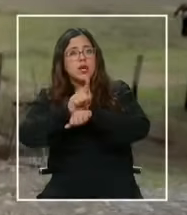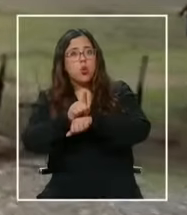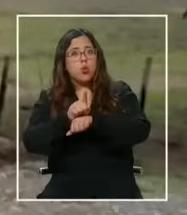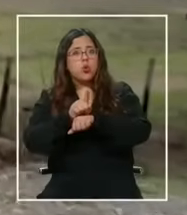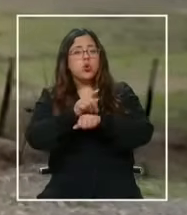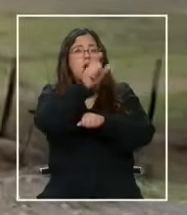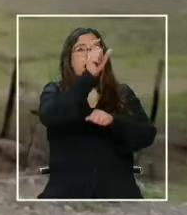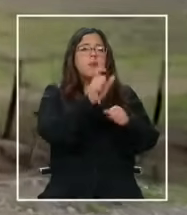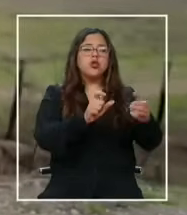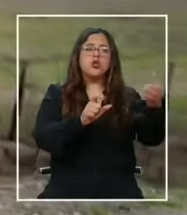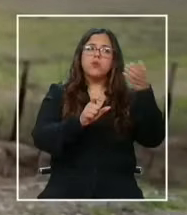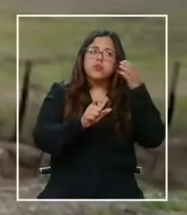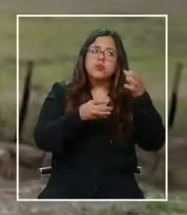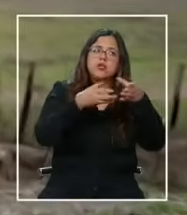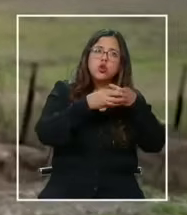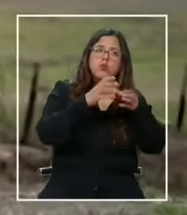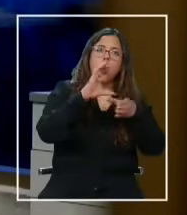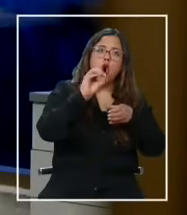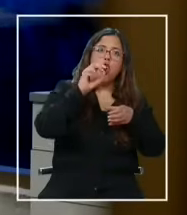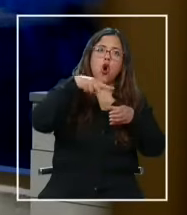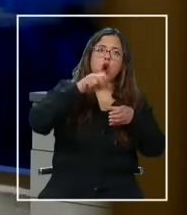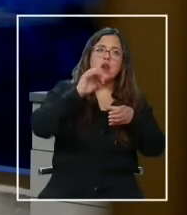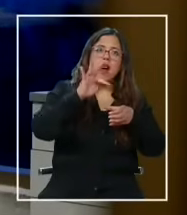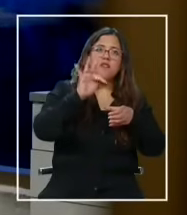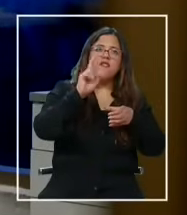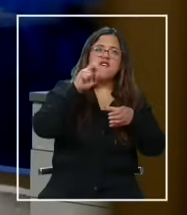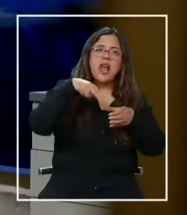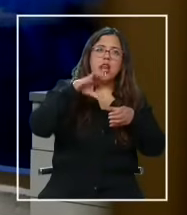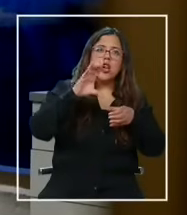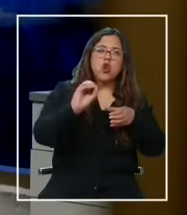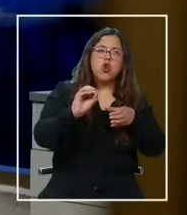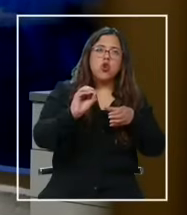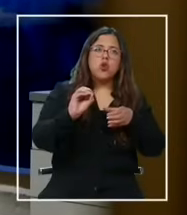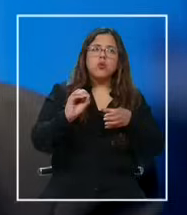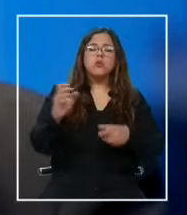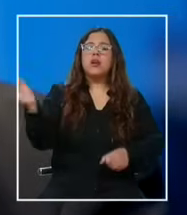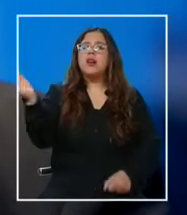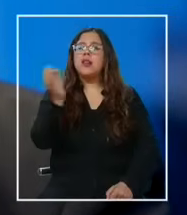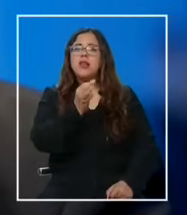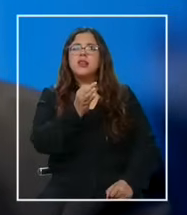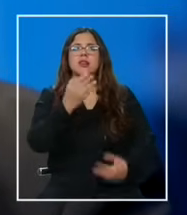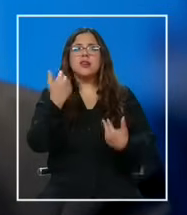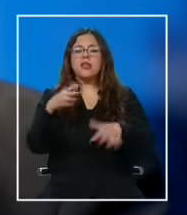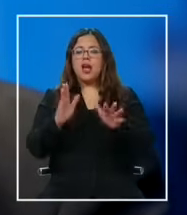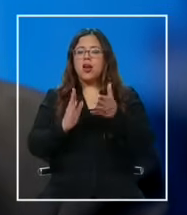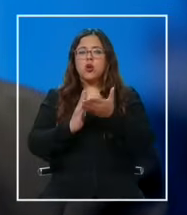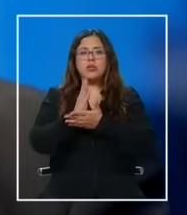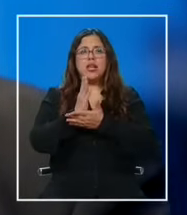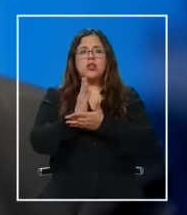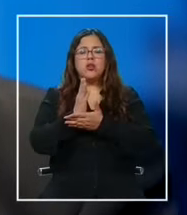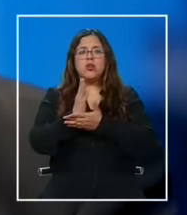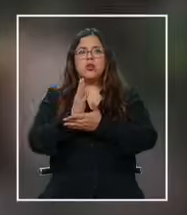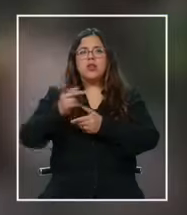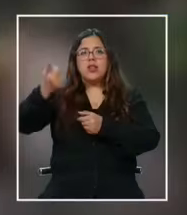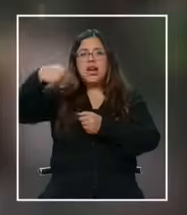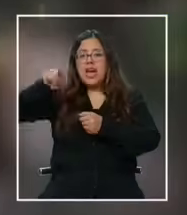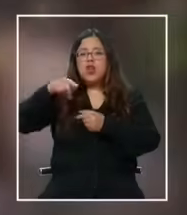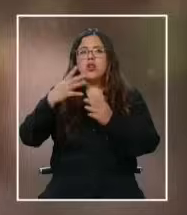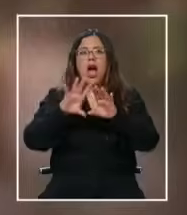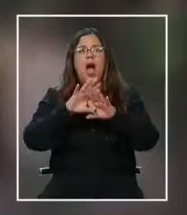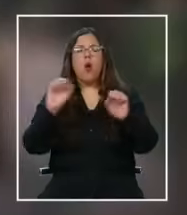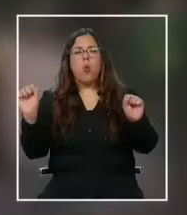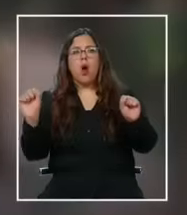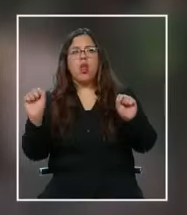con Franco pinto orell le dice básicamente que le da cuenta de que ya está iniciando porque se habí habían previamente